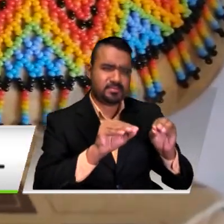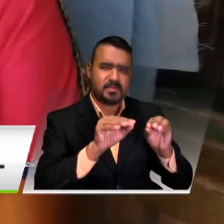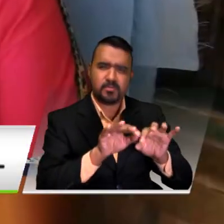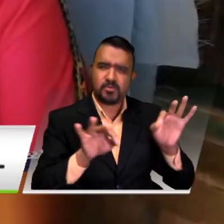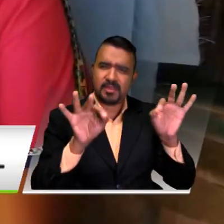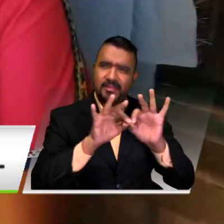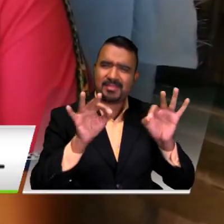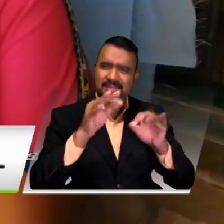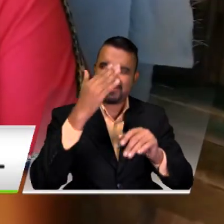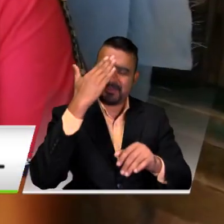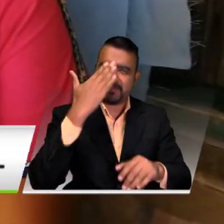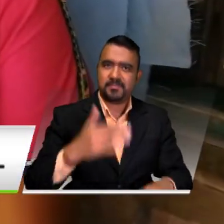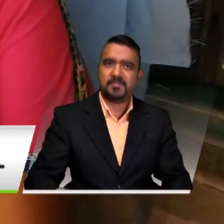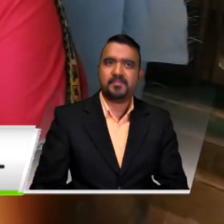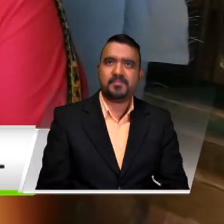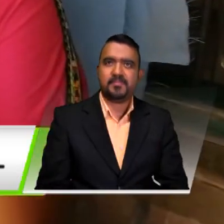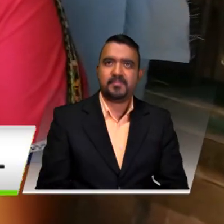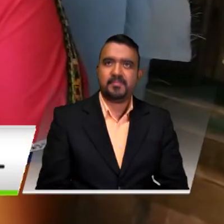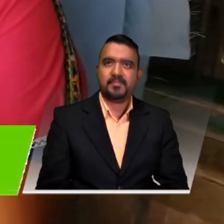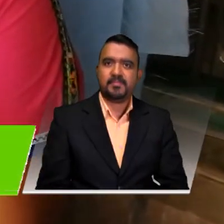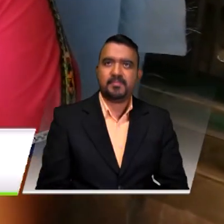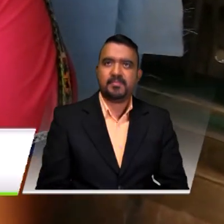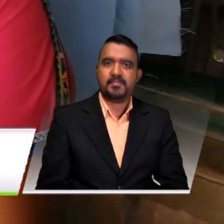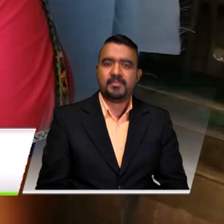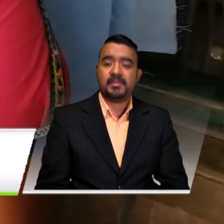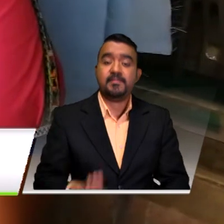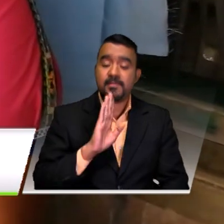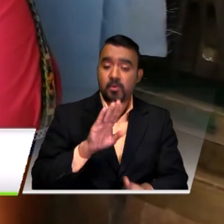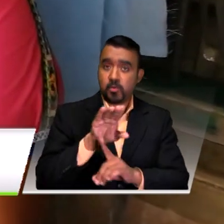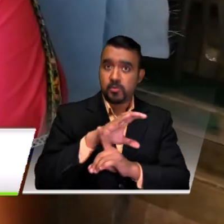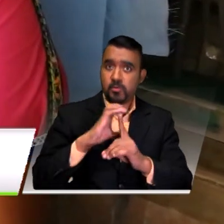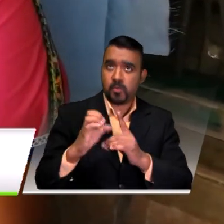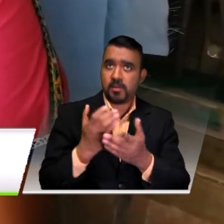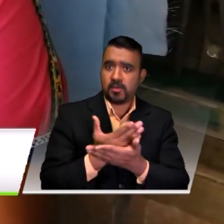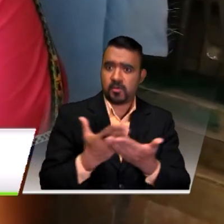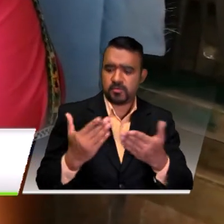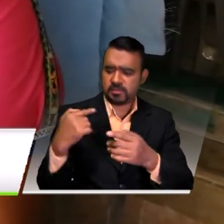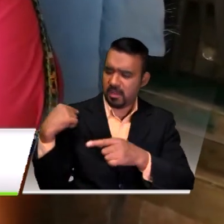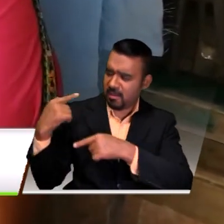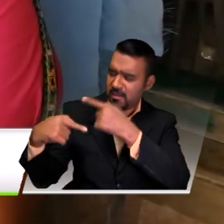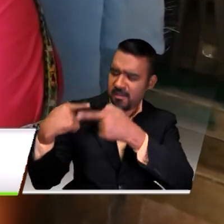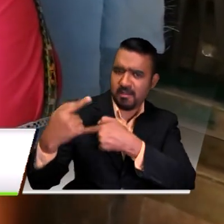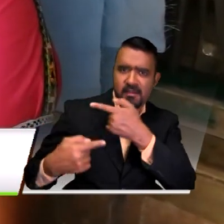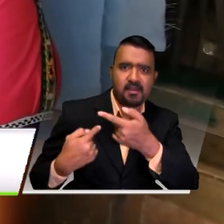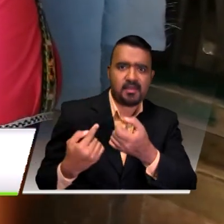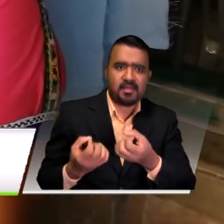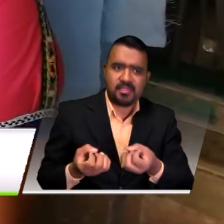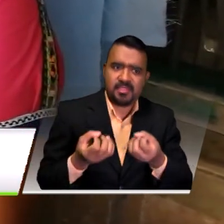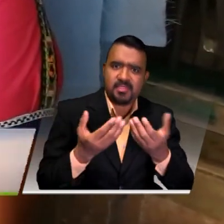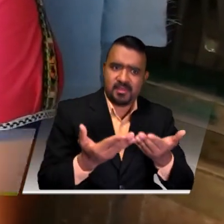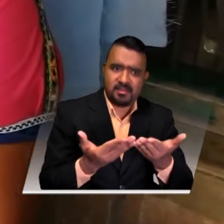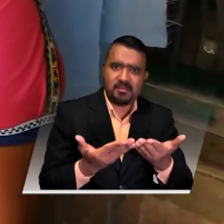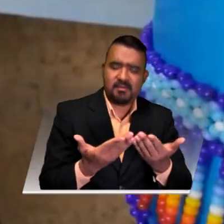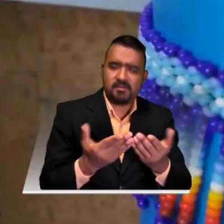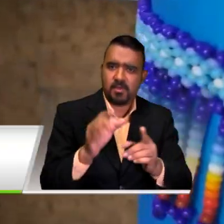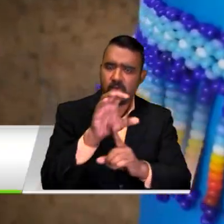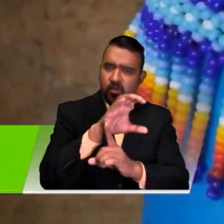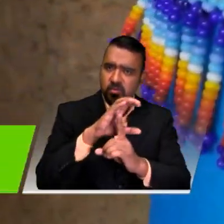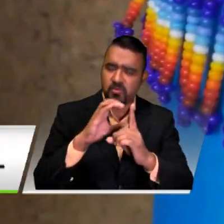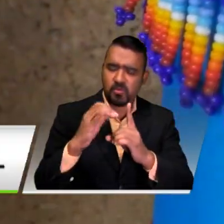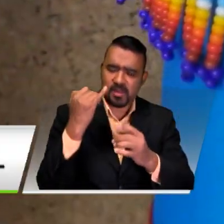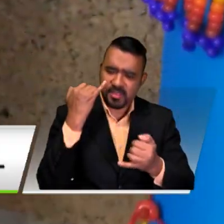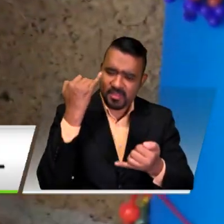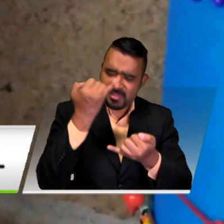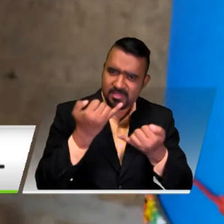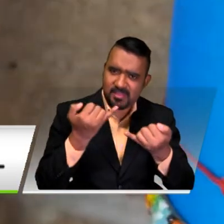generaciones. Representamos a través de las artesanías nuestra cultura, nuestra ancestralidad. Somos identidad, somos cultura,